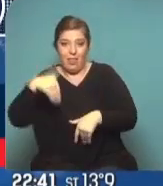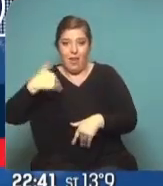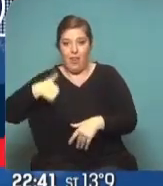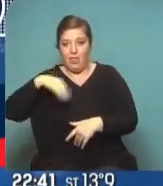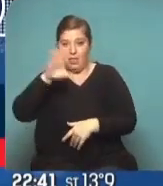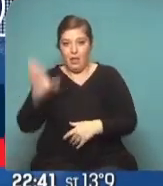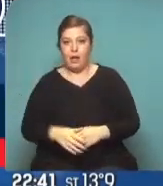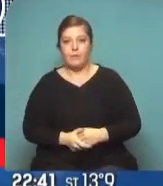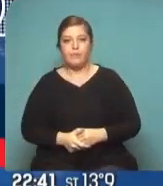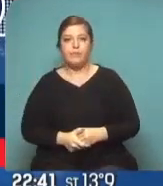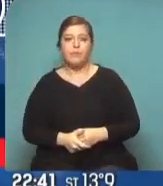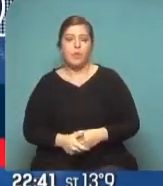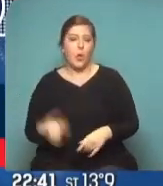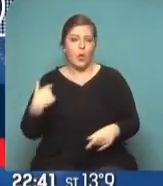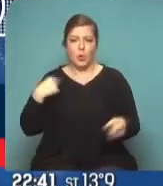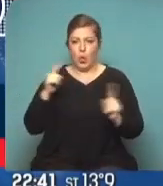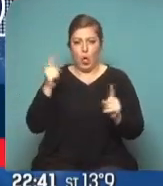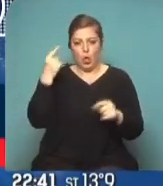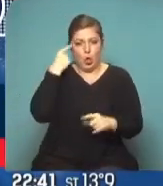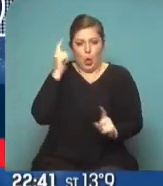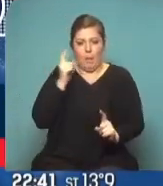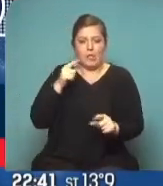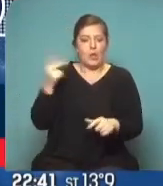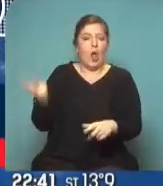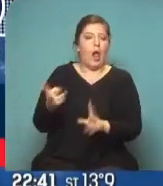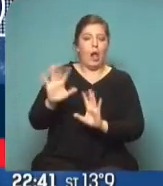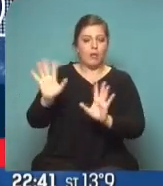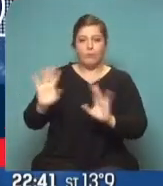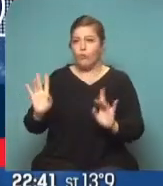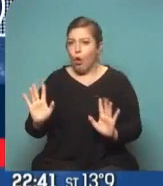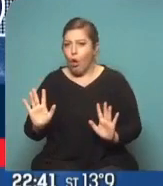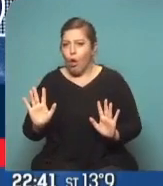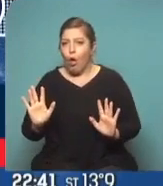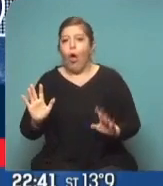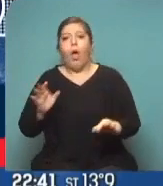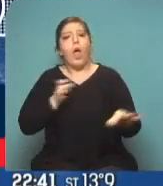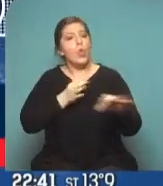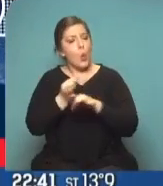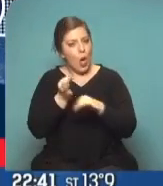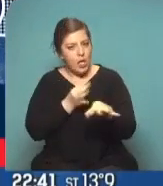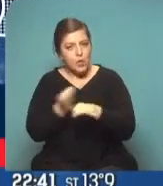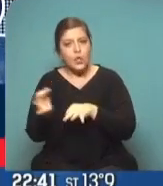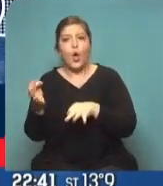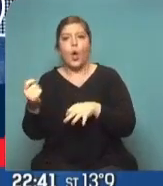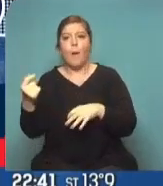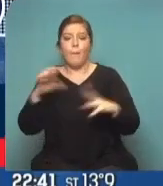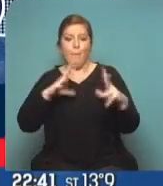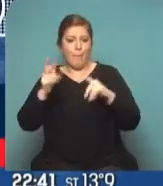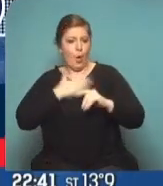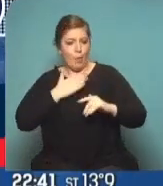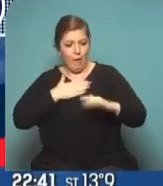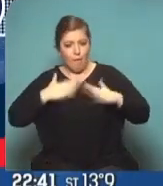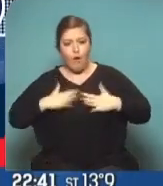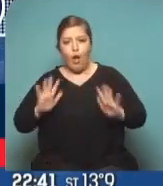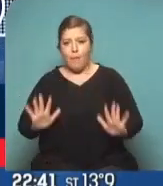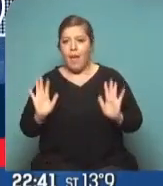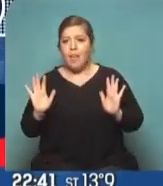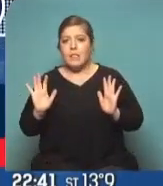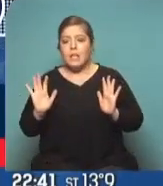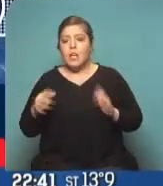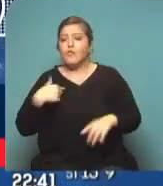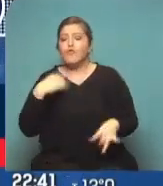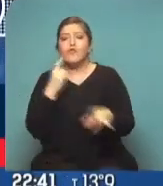Yo subestimar no, nunca subestimo a nadie. Por educación, por mi forma de ser.